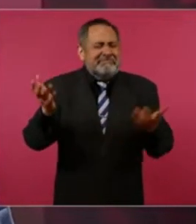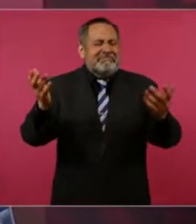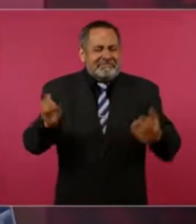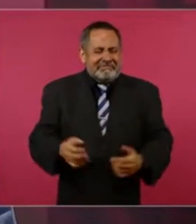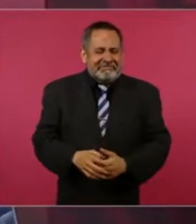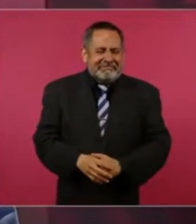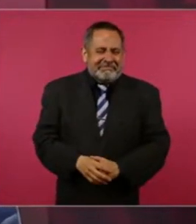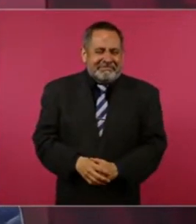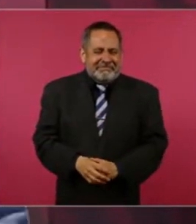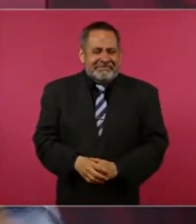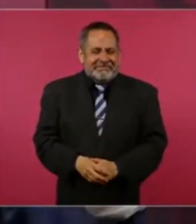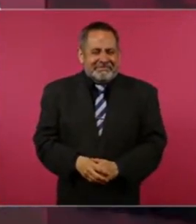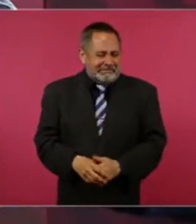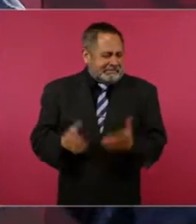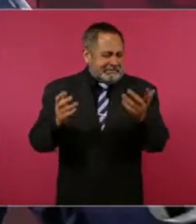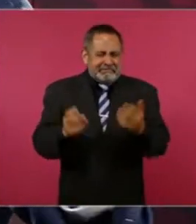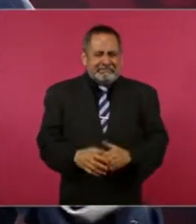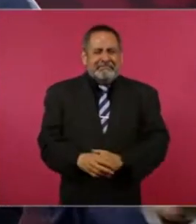casilla